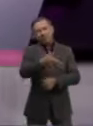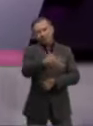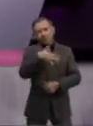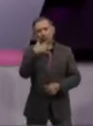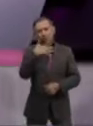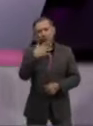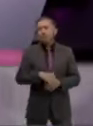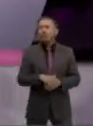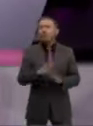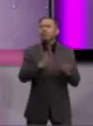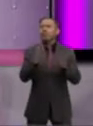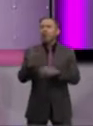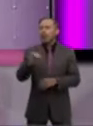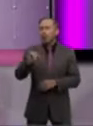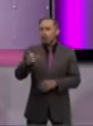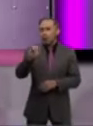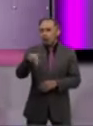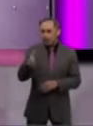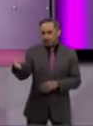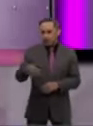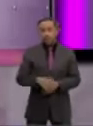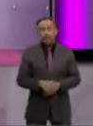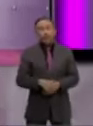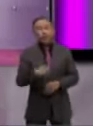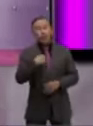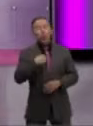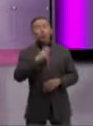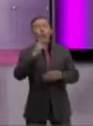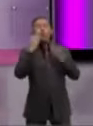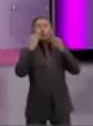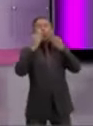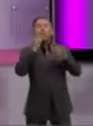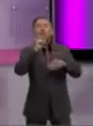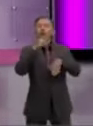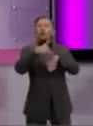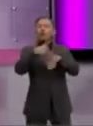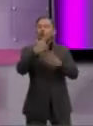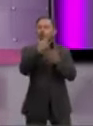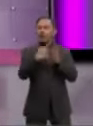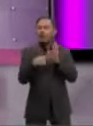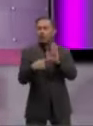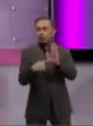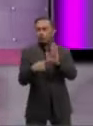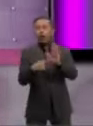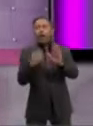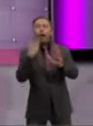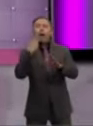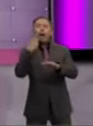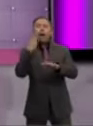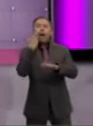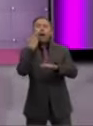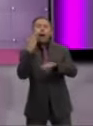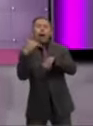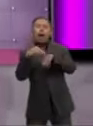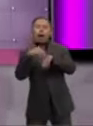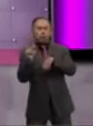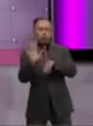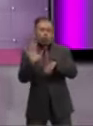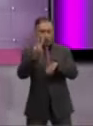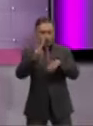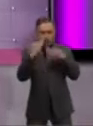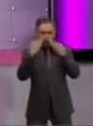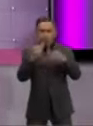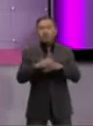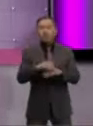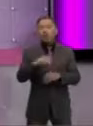Yo vengo a presentar datos, no vengo a presentar cuentos. El huachicol, robo a hidrocarburos,